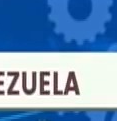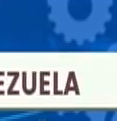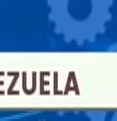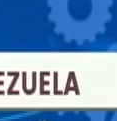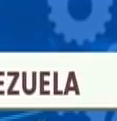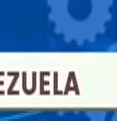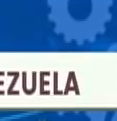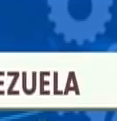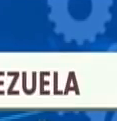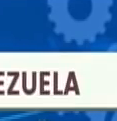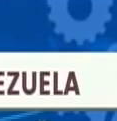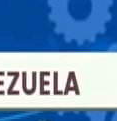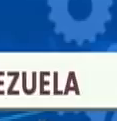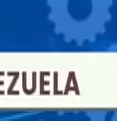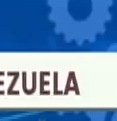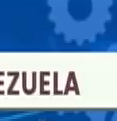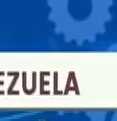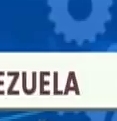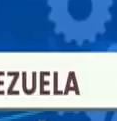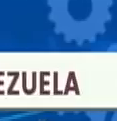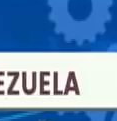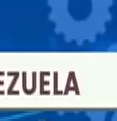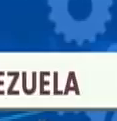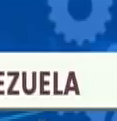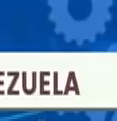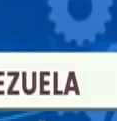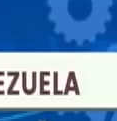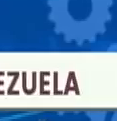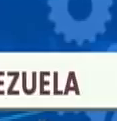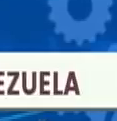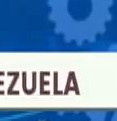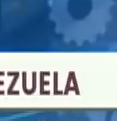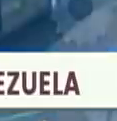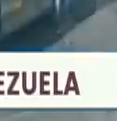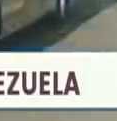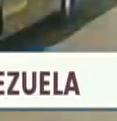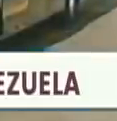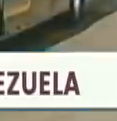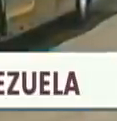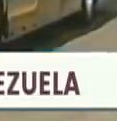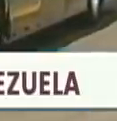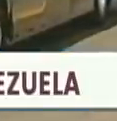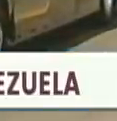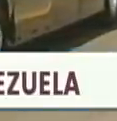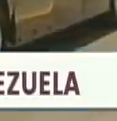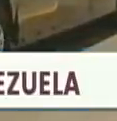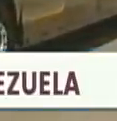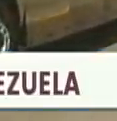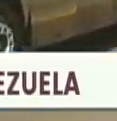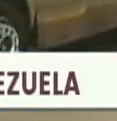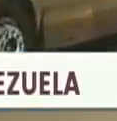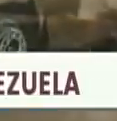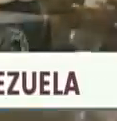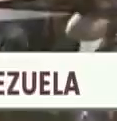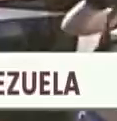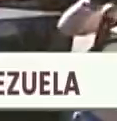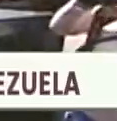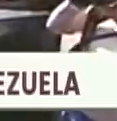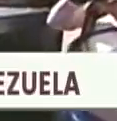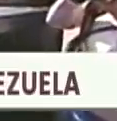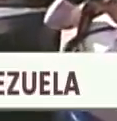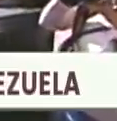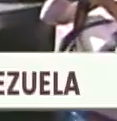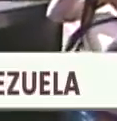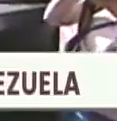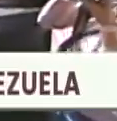liderazgo de la clase obrera, somos de verdad, estamos de pie y en combate permanente. También recordamos